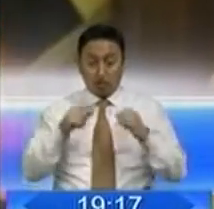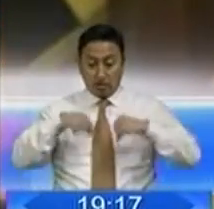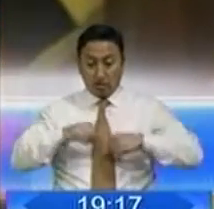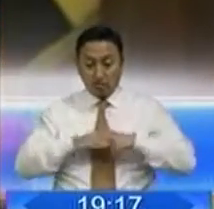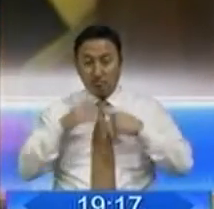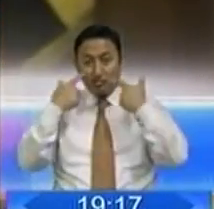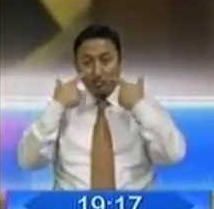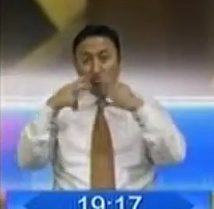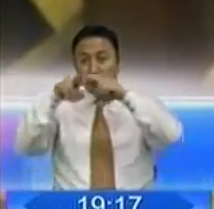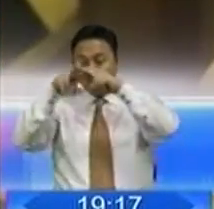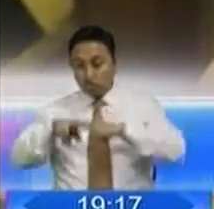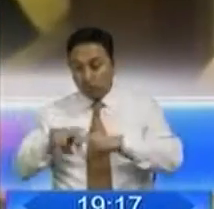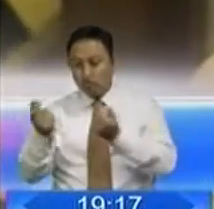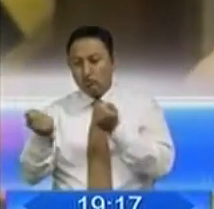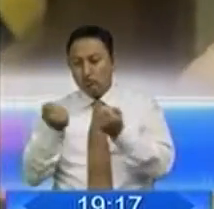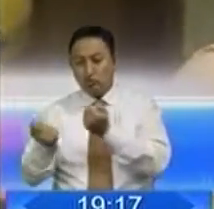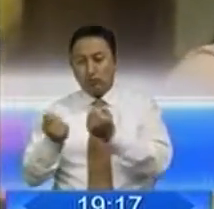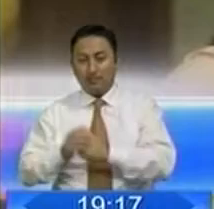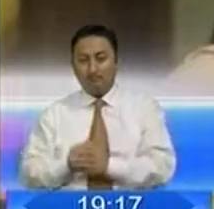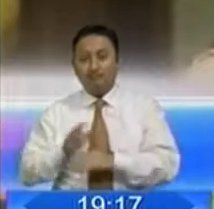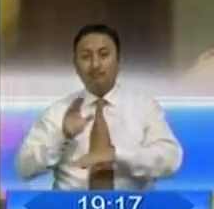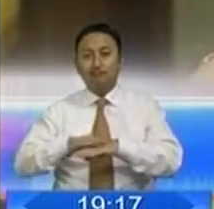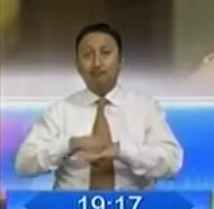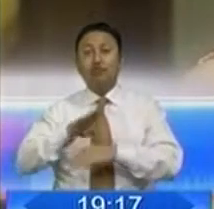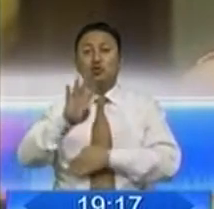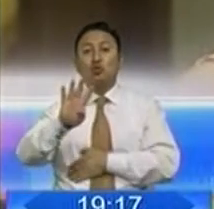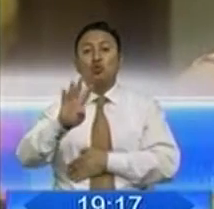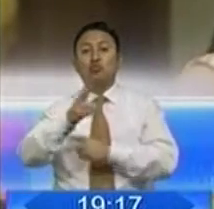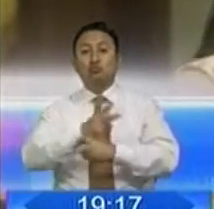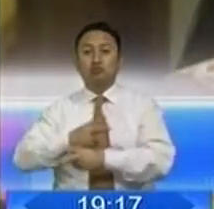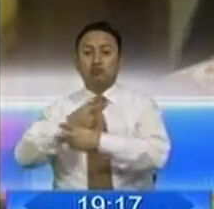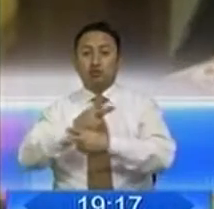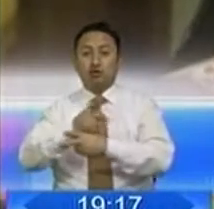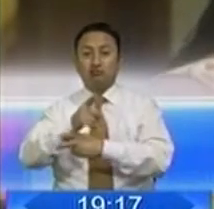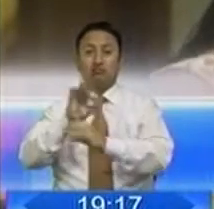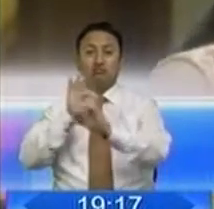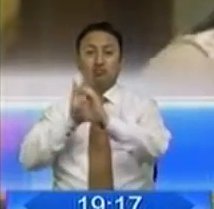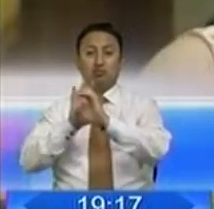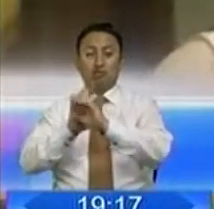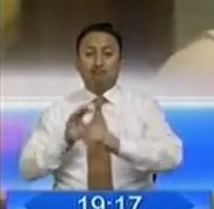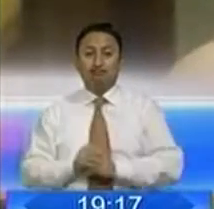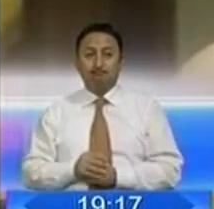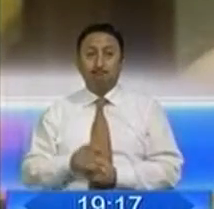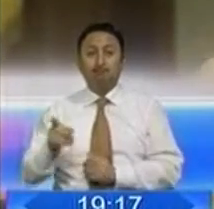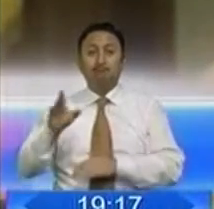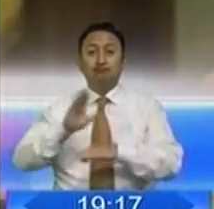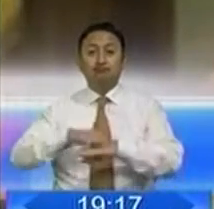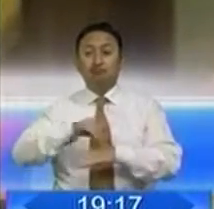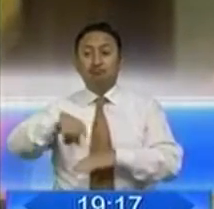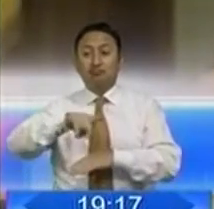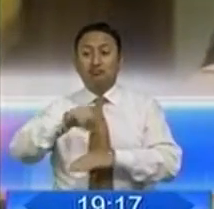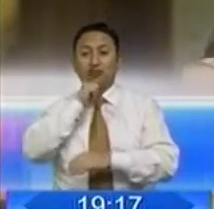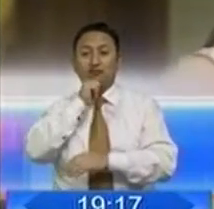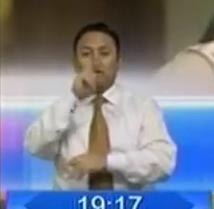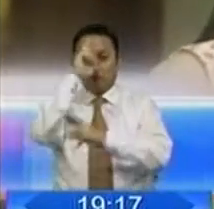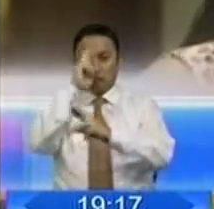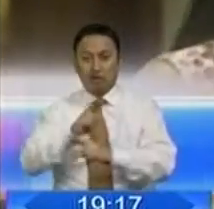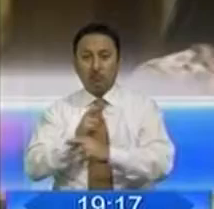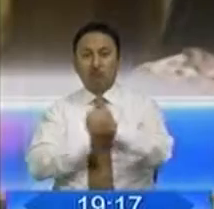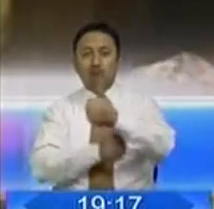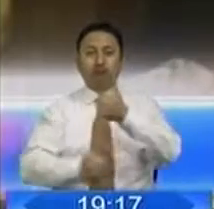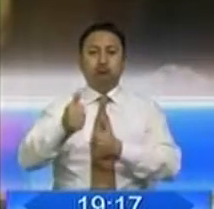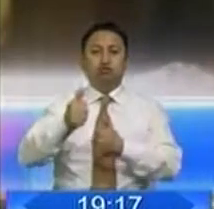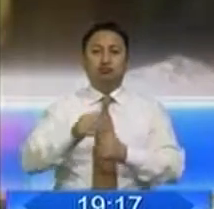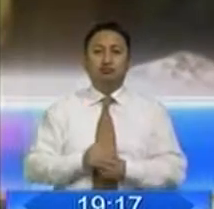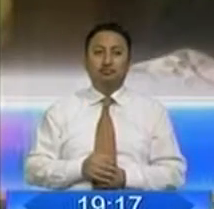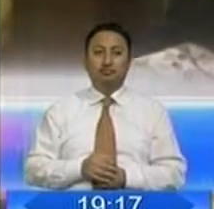de fiscalización ante estos 4 miembros del Consejero de Participación Ciudadana por haberse extralimitado en sus competencias